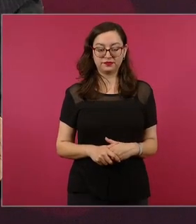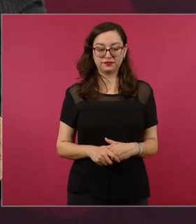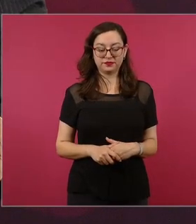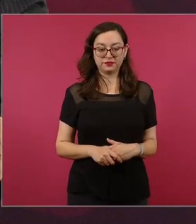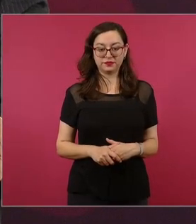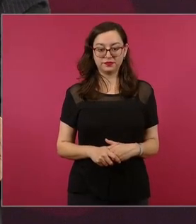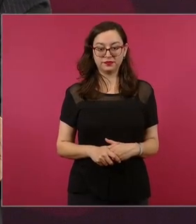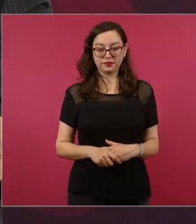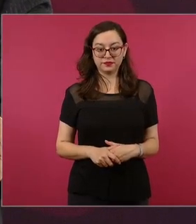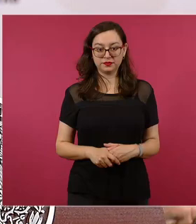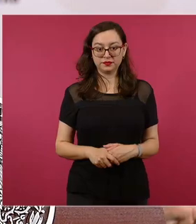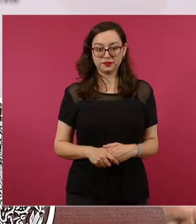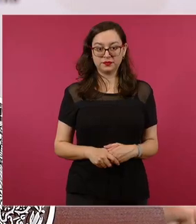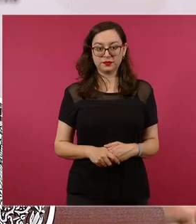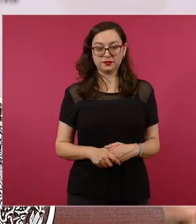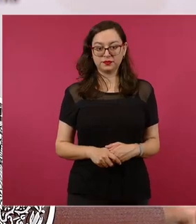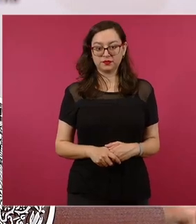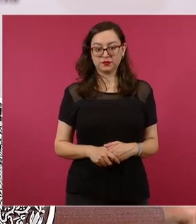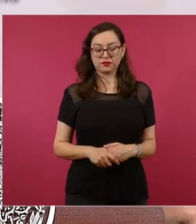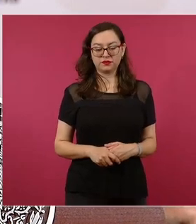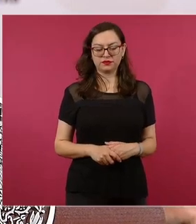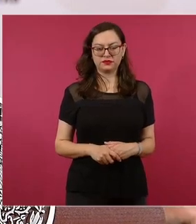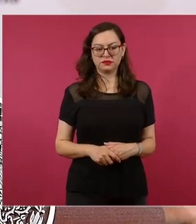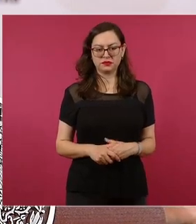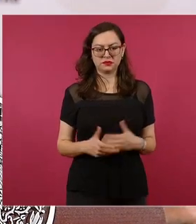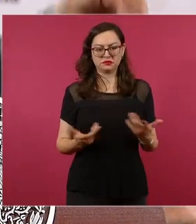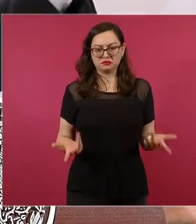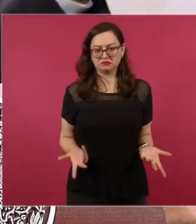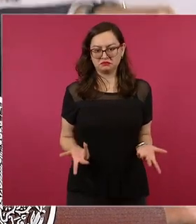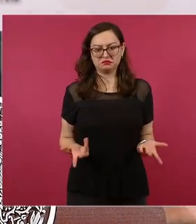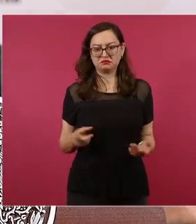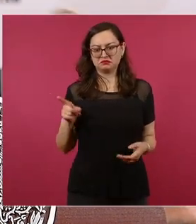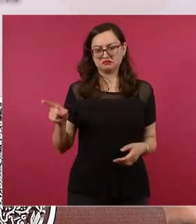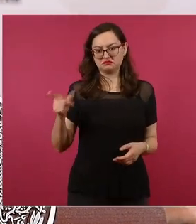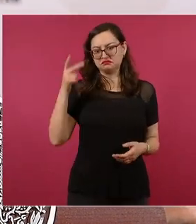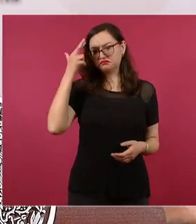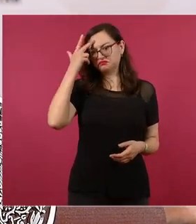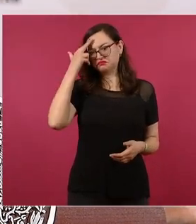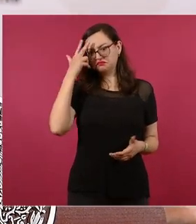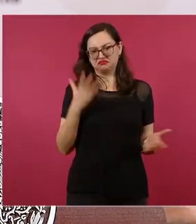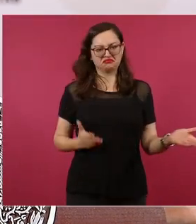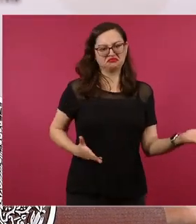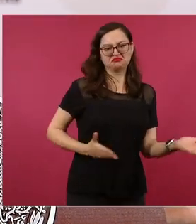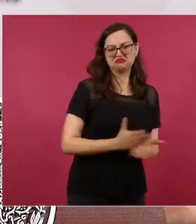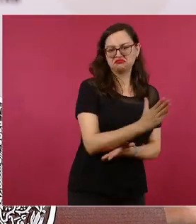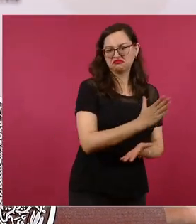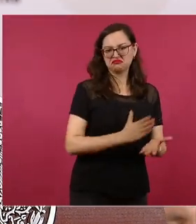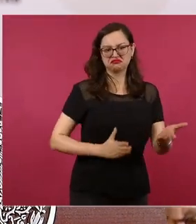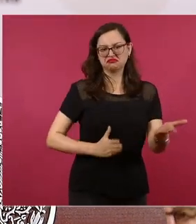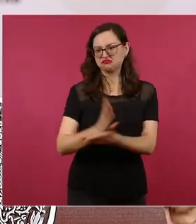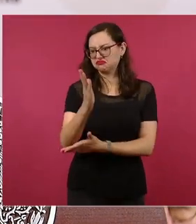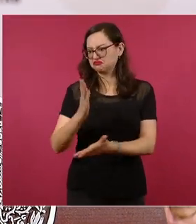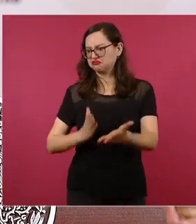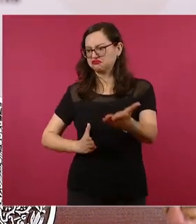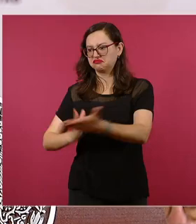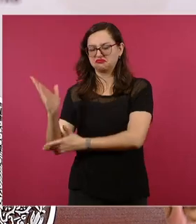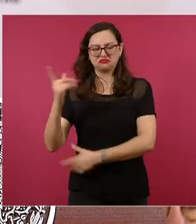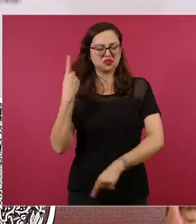Hay muchos ejemplos de cómo los jueces, magistrados,